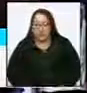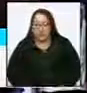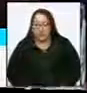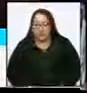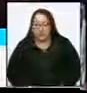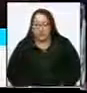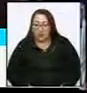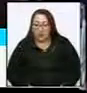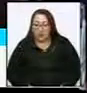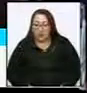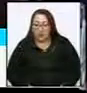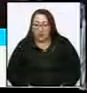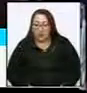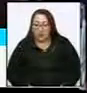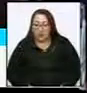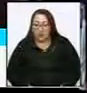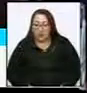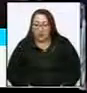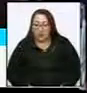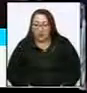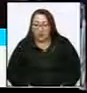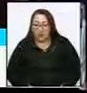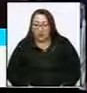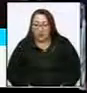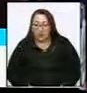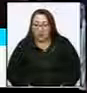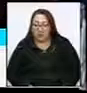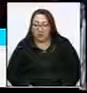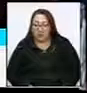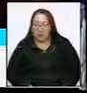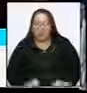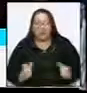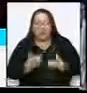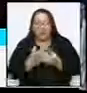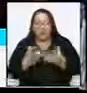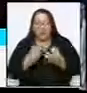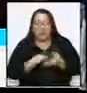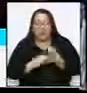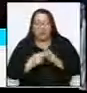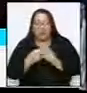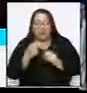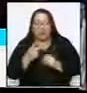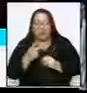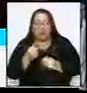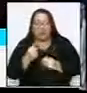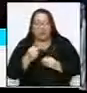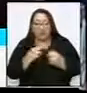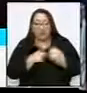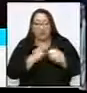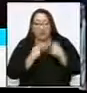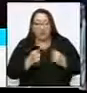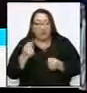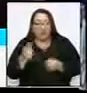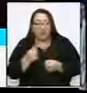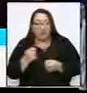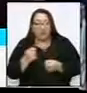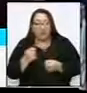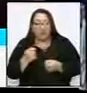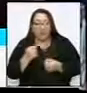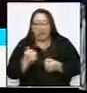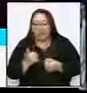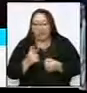la pretensión el Congreso de la República como una atribución que solamente le